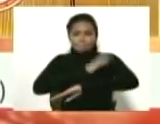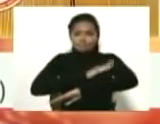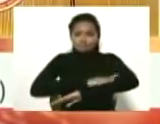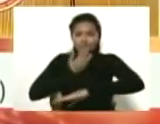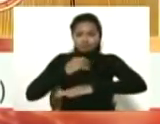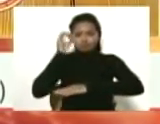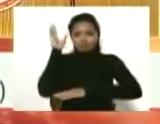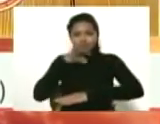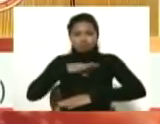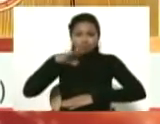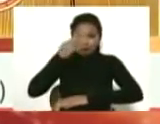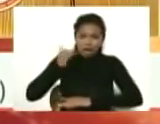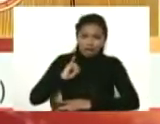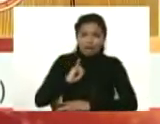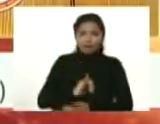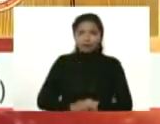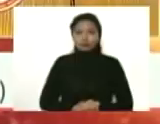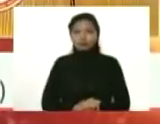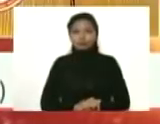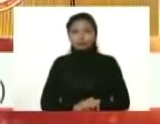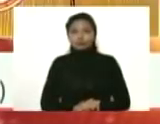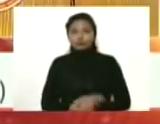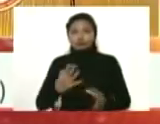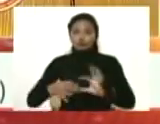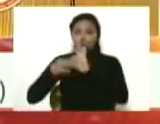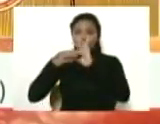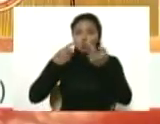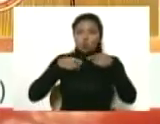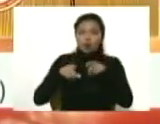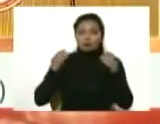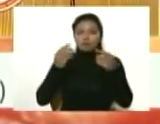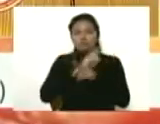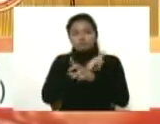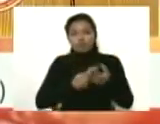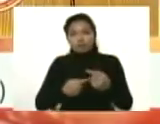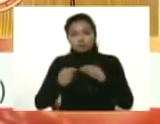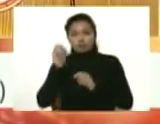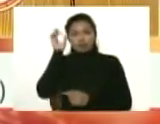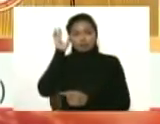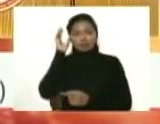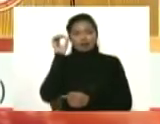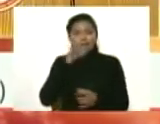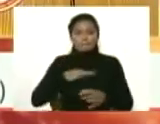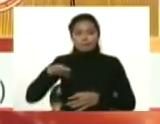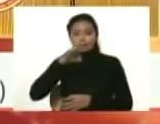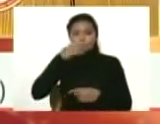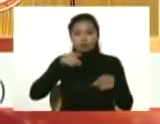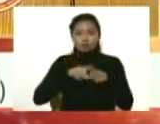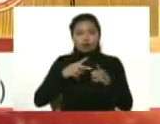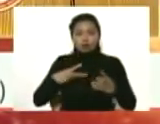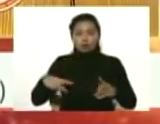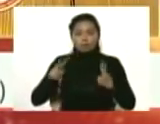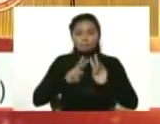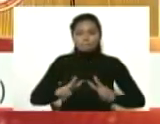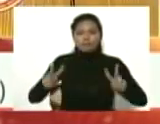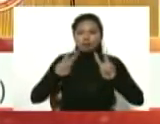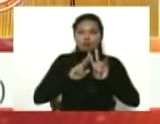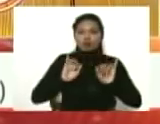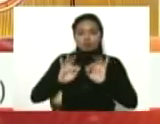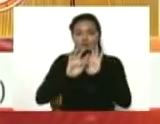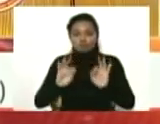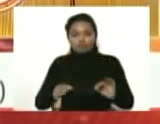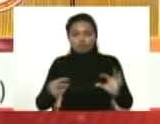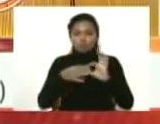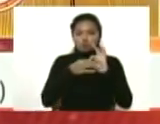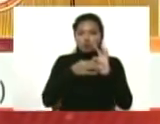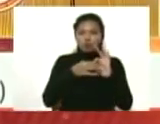ideológica, espiritual. Eso va unido, la fuerza ideológica, la fuerza espiritual, los valores, la fuerza moral, va